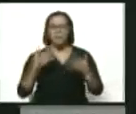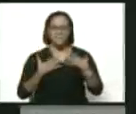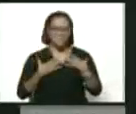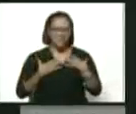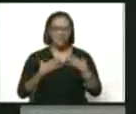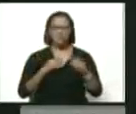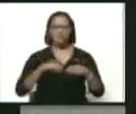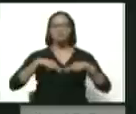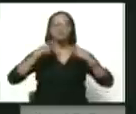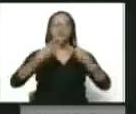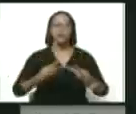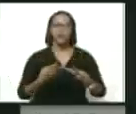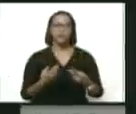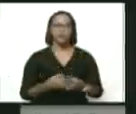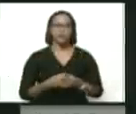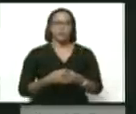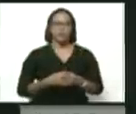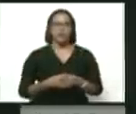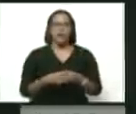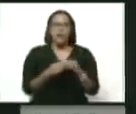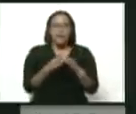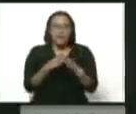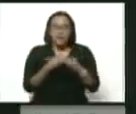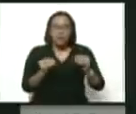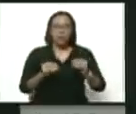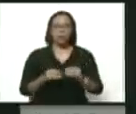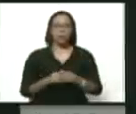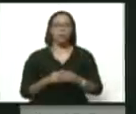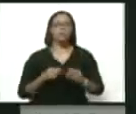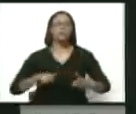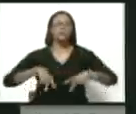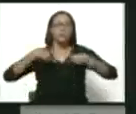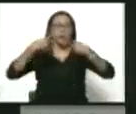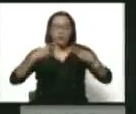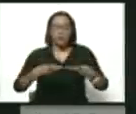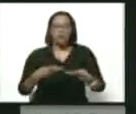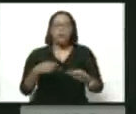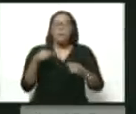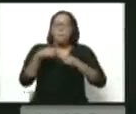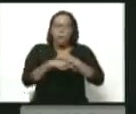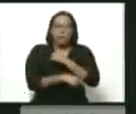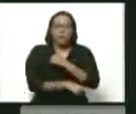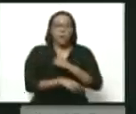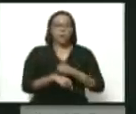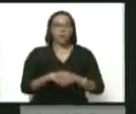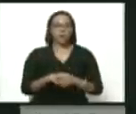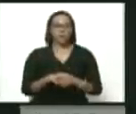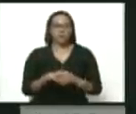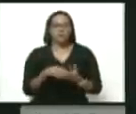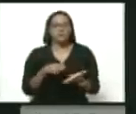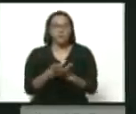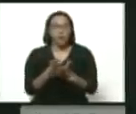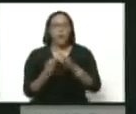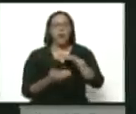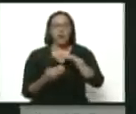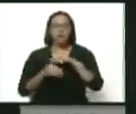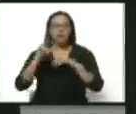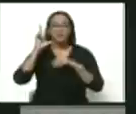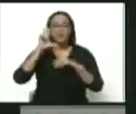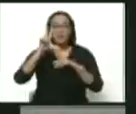renacimiento, el renacimiento de todos y de todas, un renacimiento profundo sobre la base de las tres